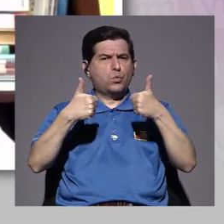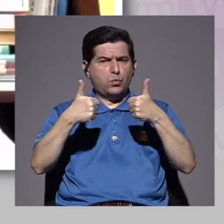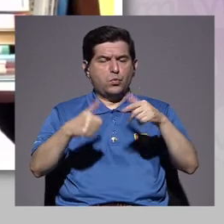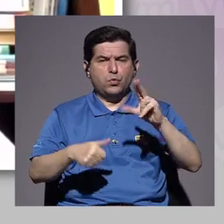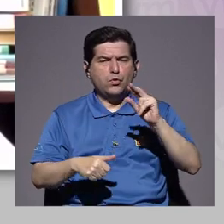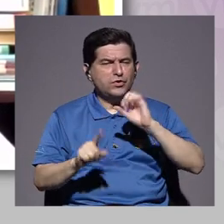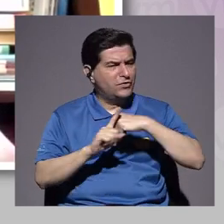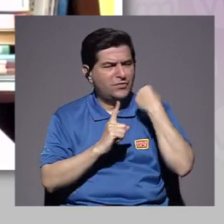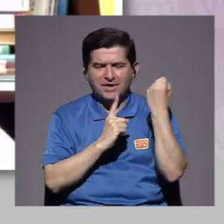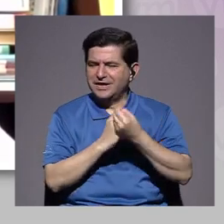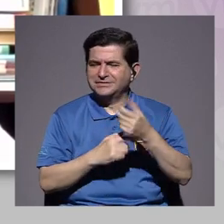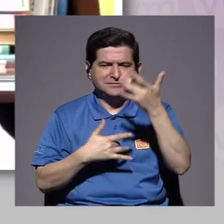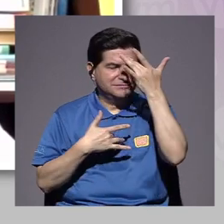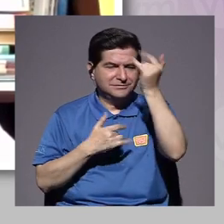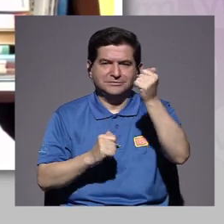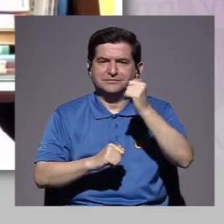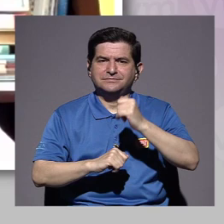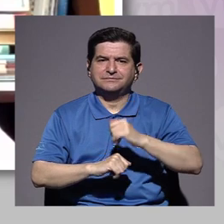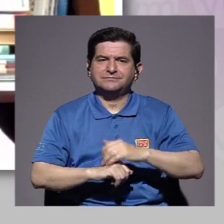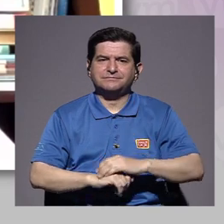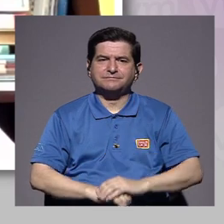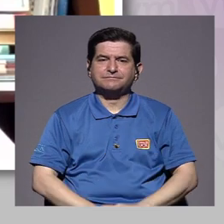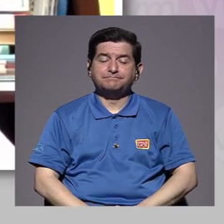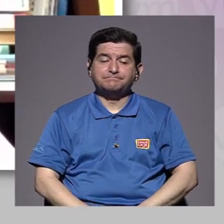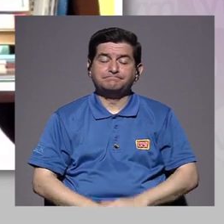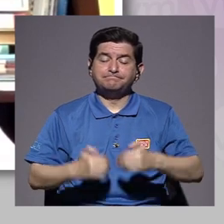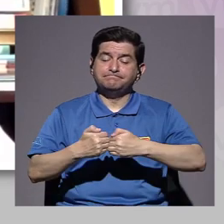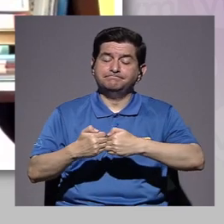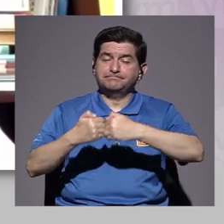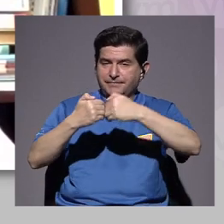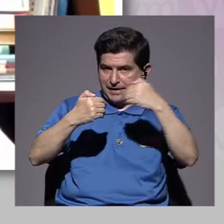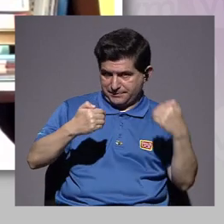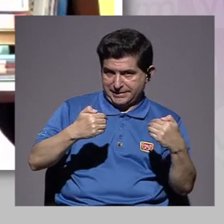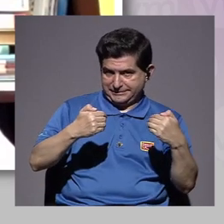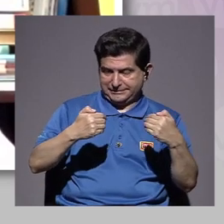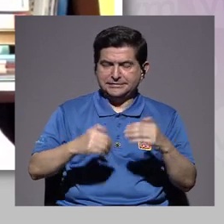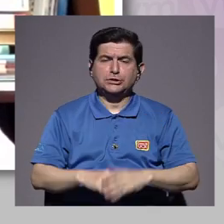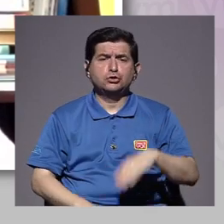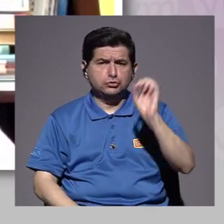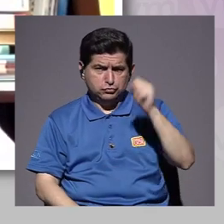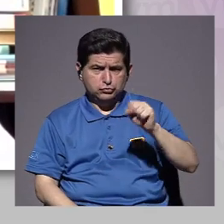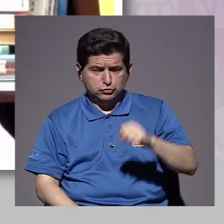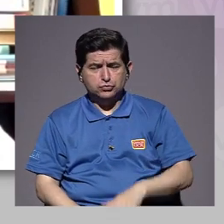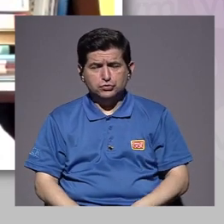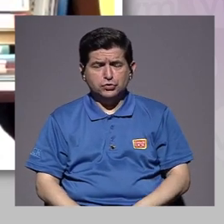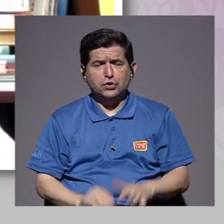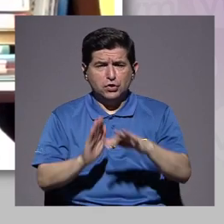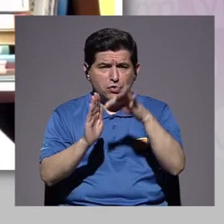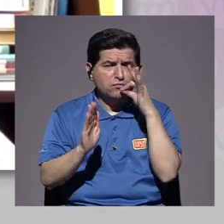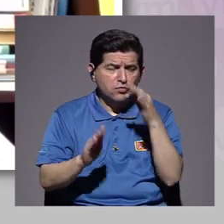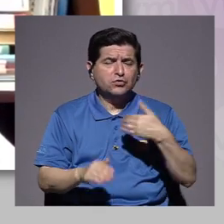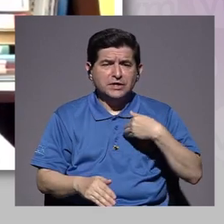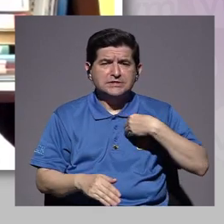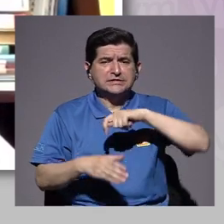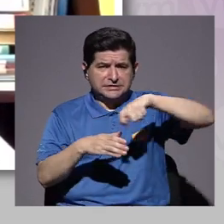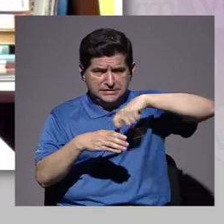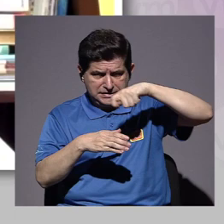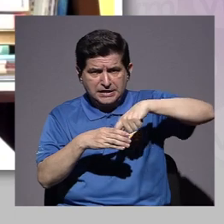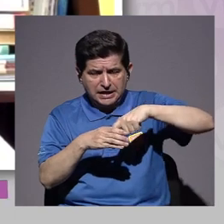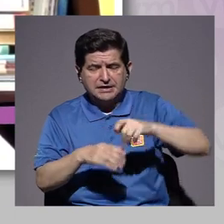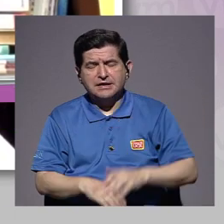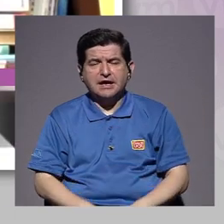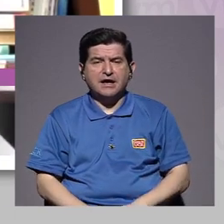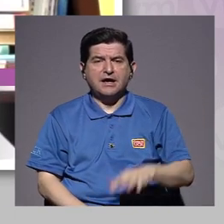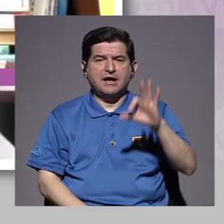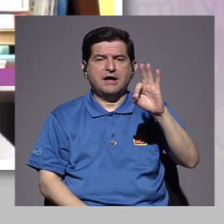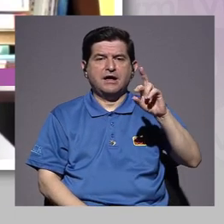bastante para no llegar a ese punto. Y por otro lado, pues sí, es cierto que las frutas tienen azúcar. El azúcar,